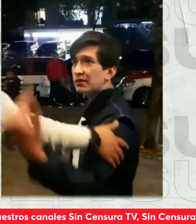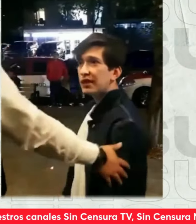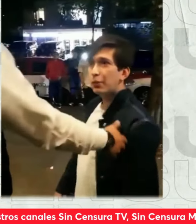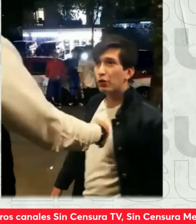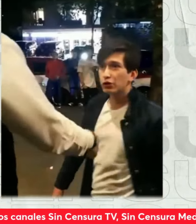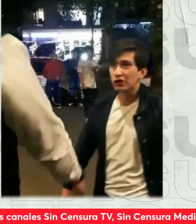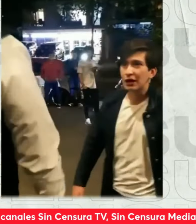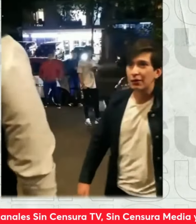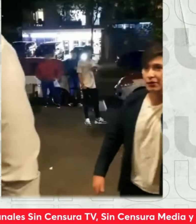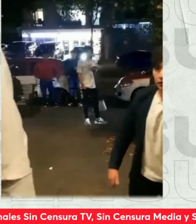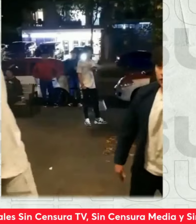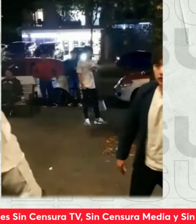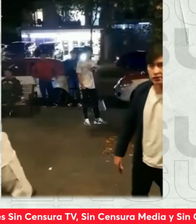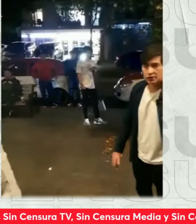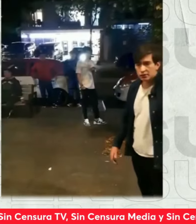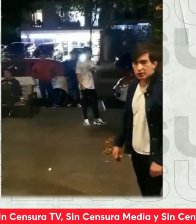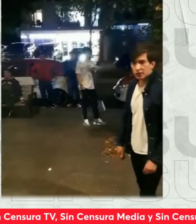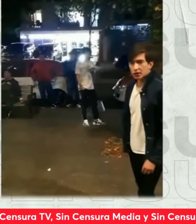put